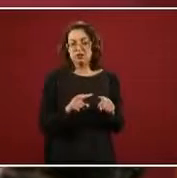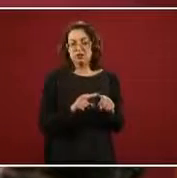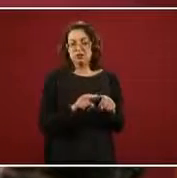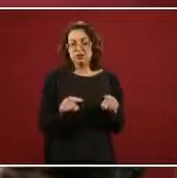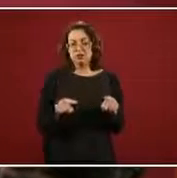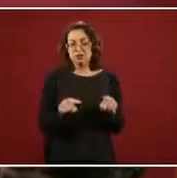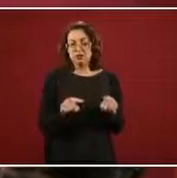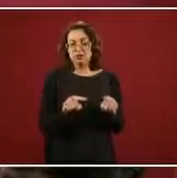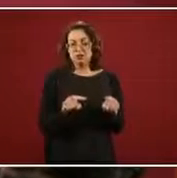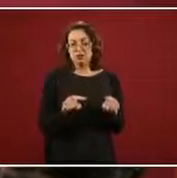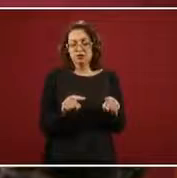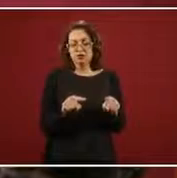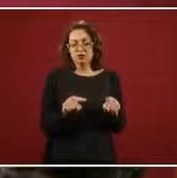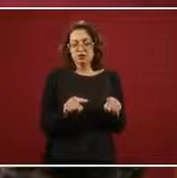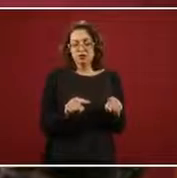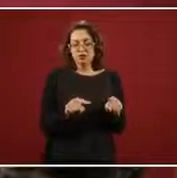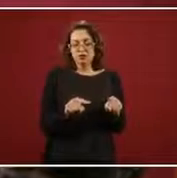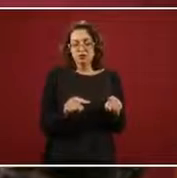De Chiapas